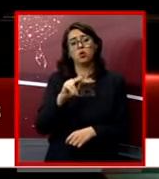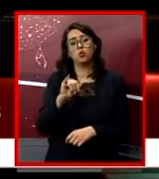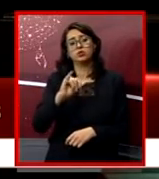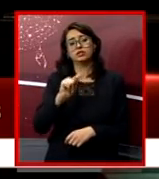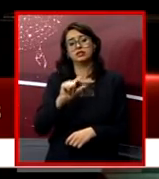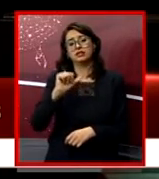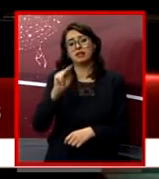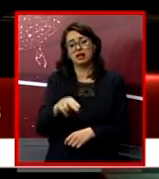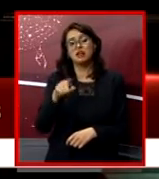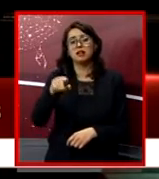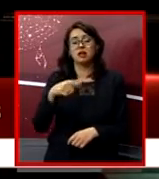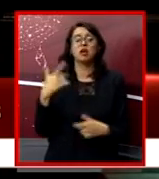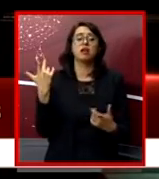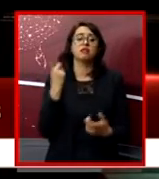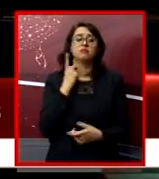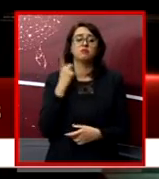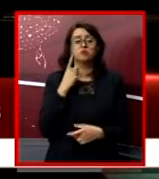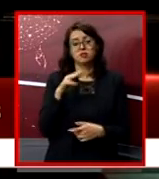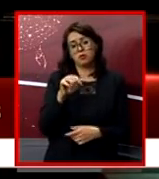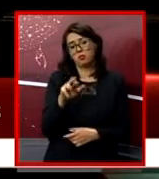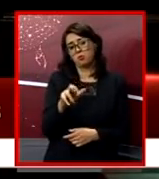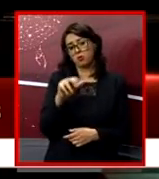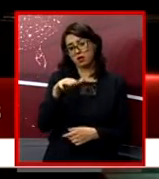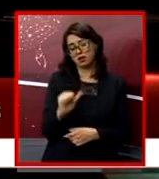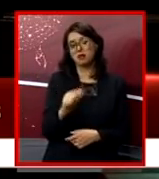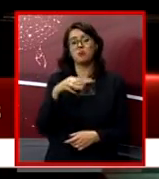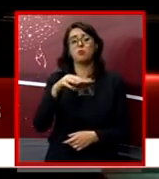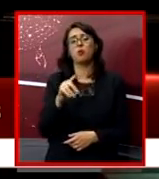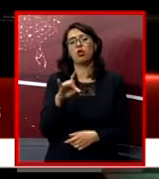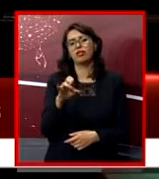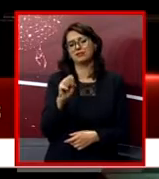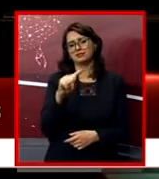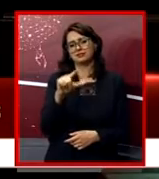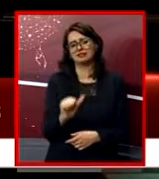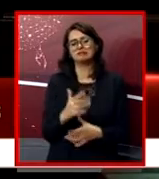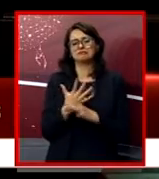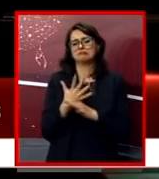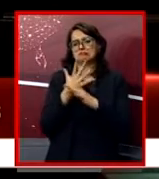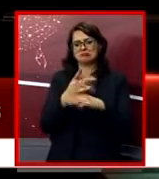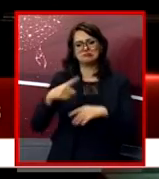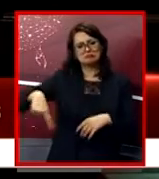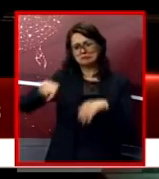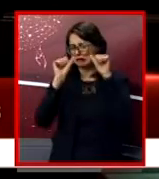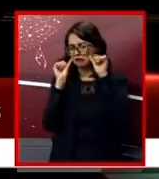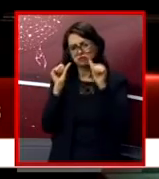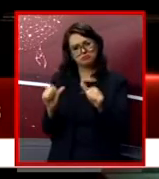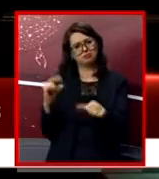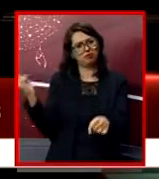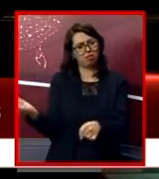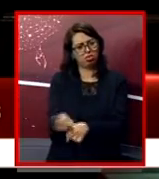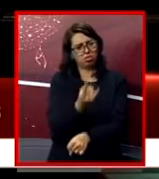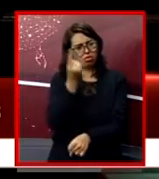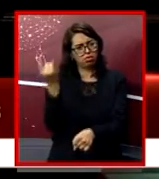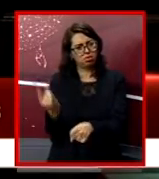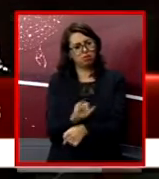de la diputada de Morena, Modesta Fuentes, quien demandó irregularidades en la atención de los damnificados.